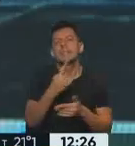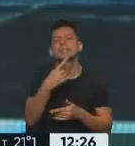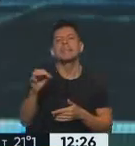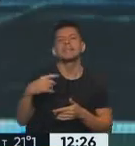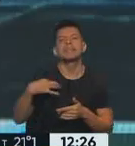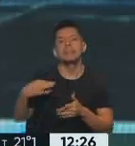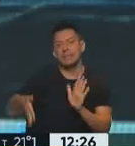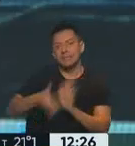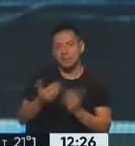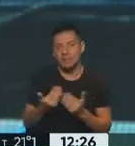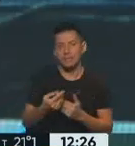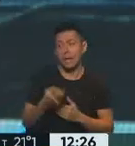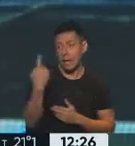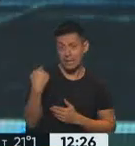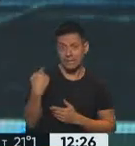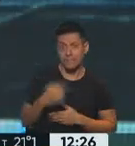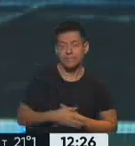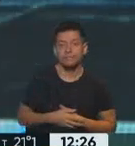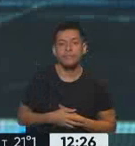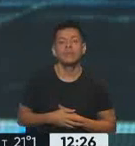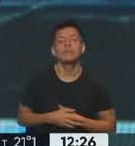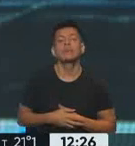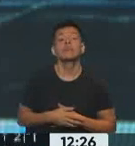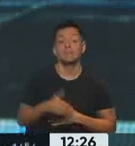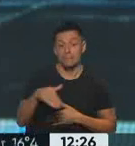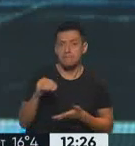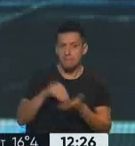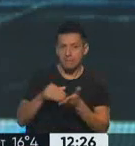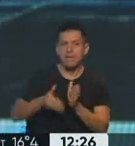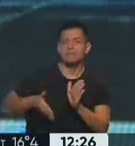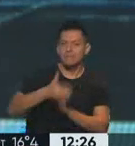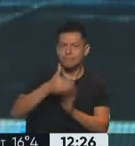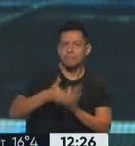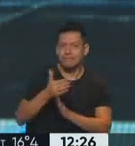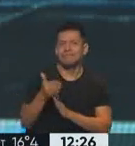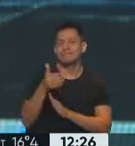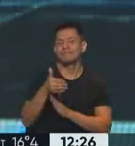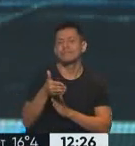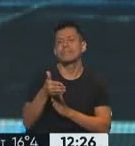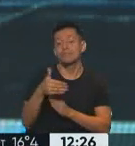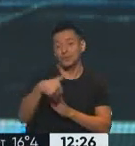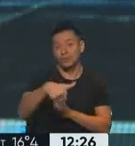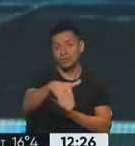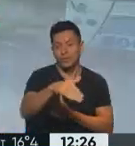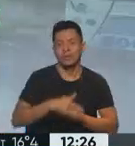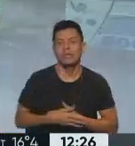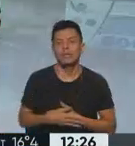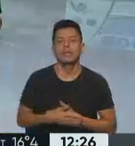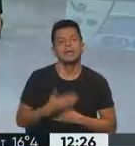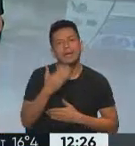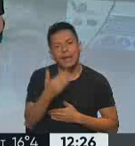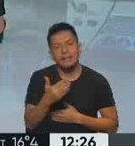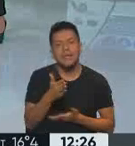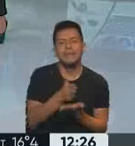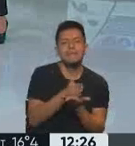en el día de ayer y se espera que sigan saliendo algunos otros más durante las próximas horas esto gracias a la mediación